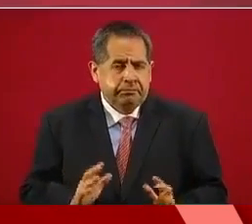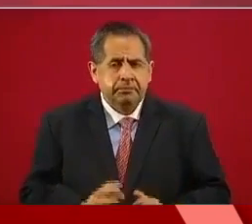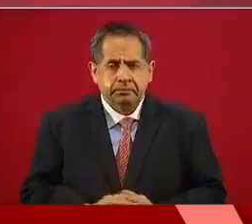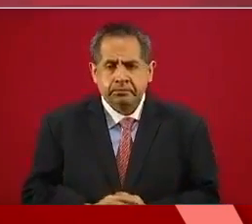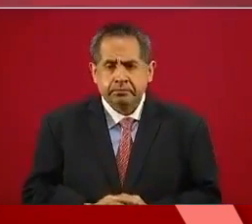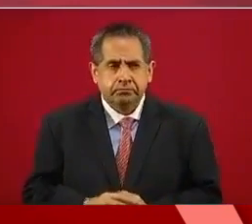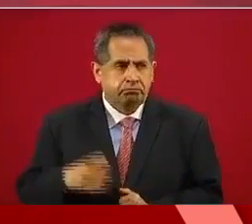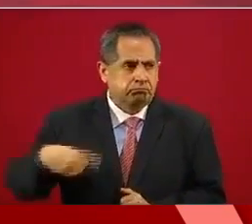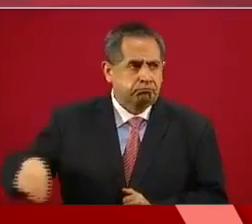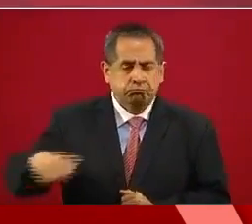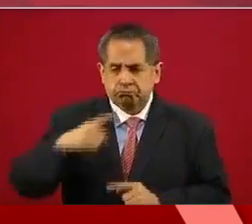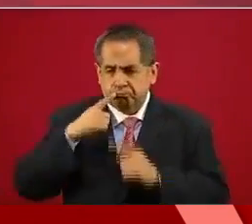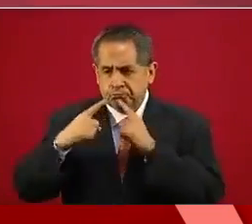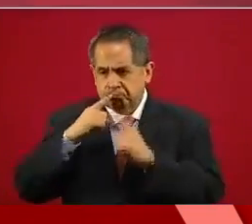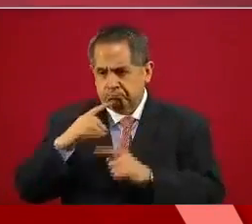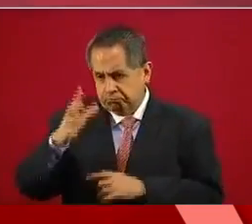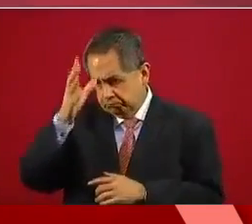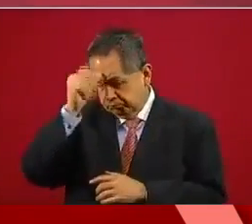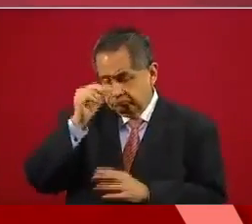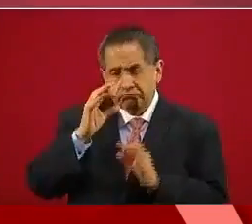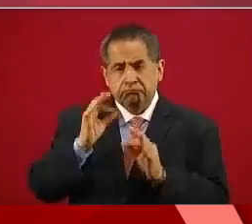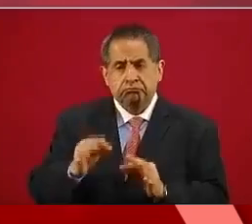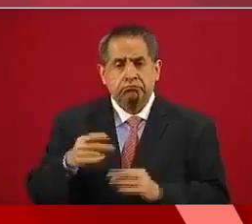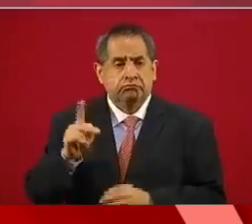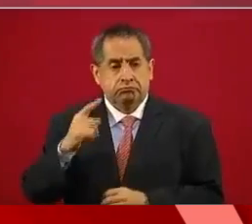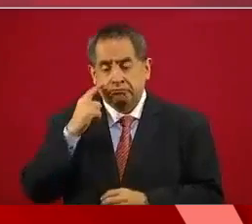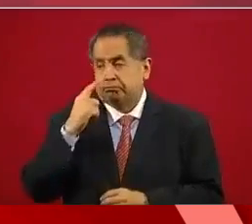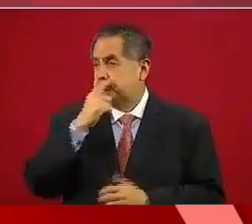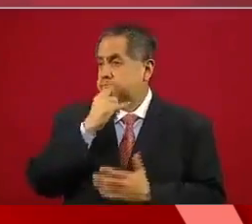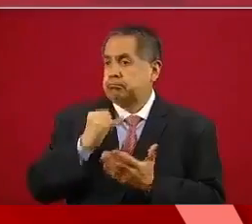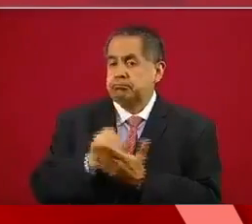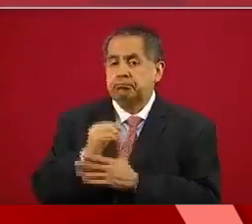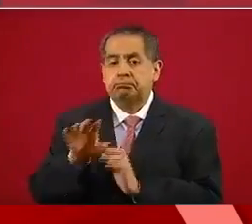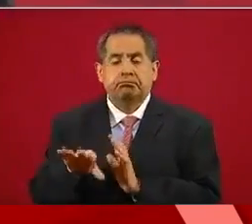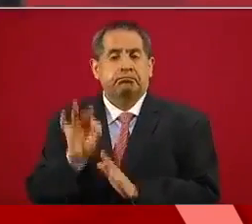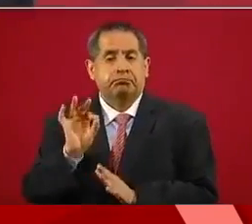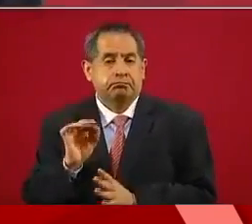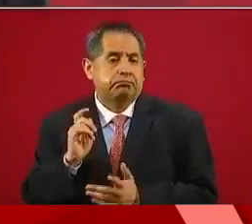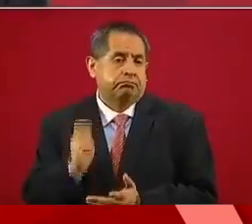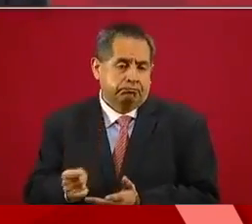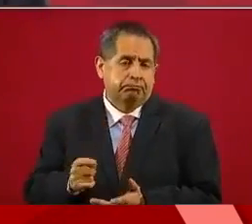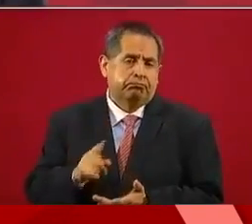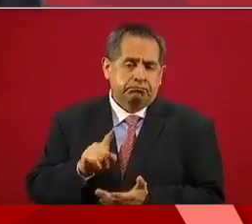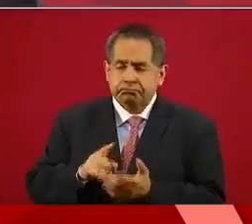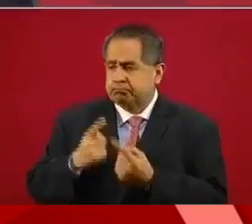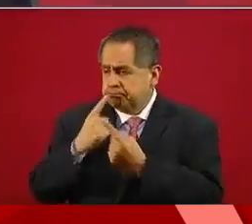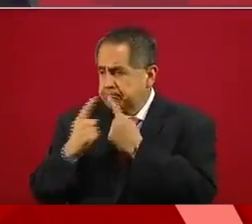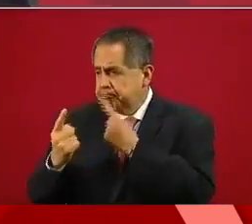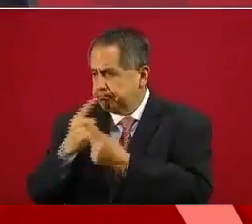se tomó pero la democracia también implica acuerdos